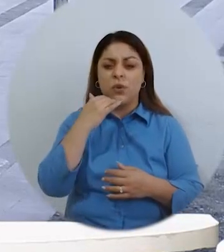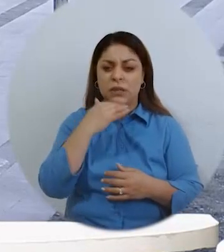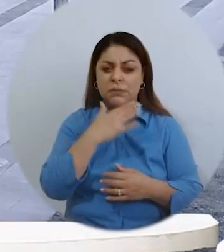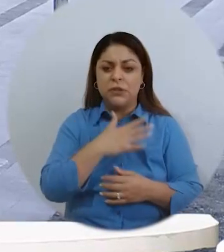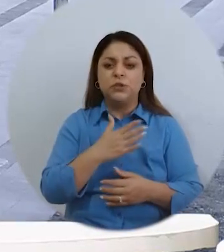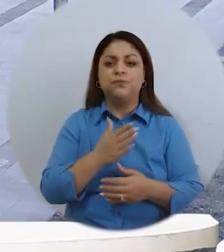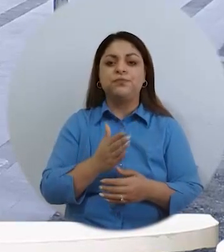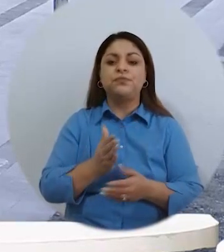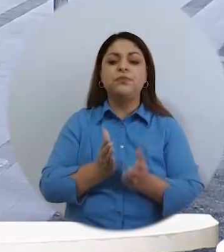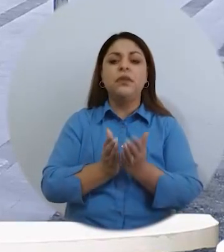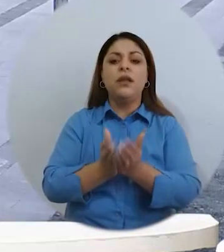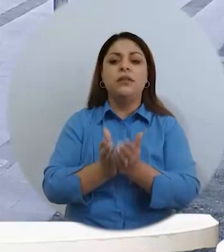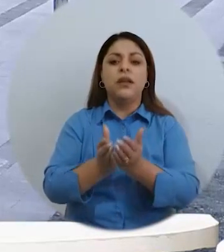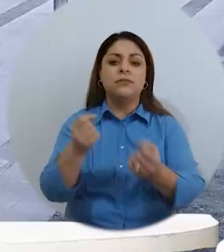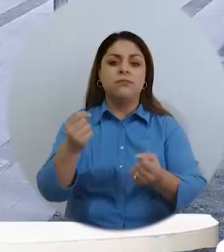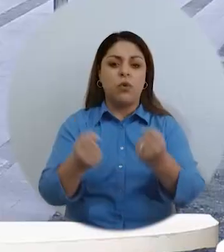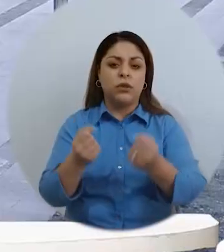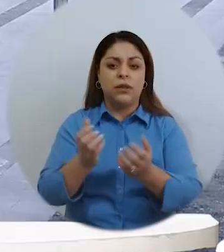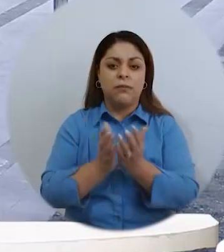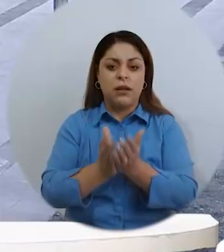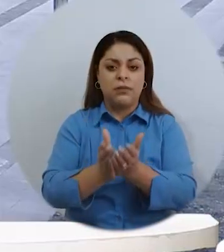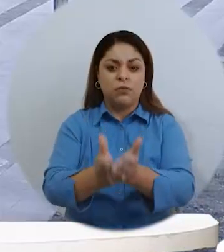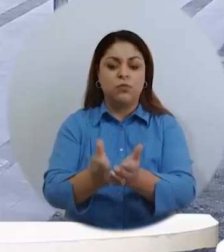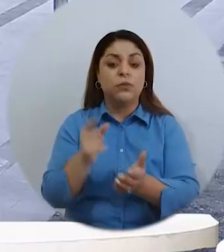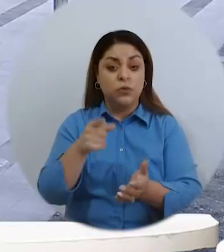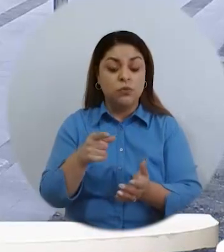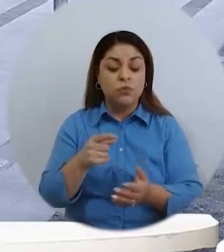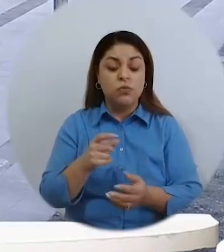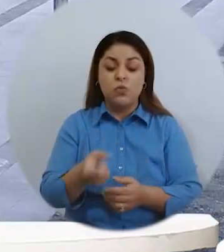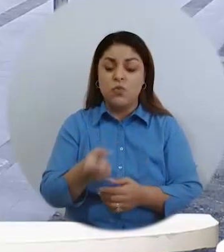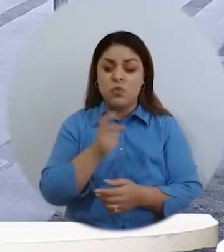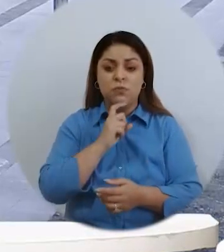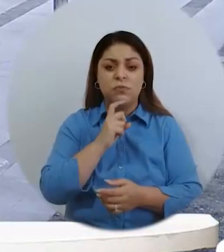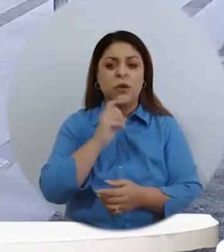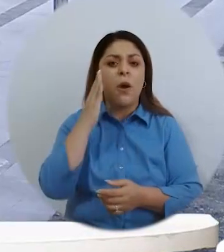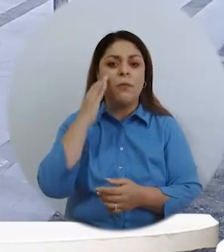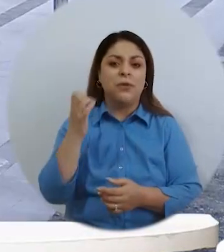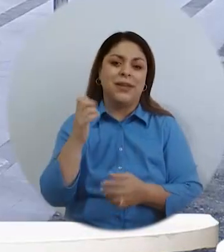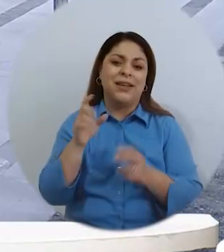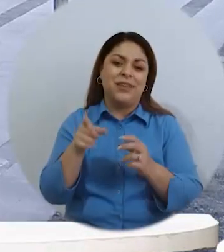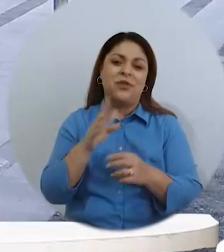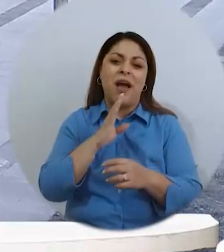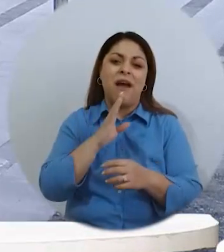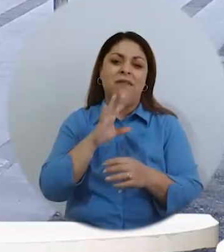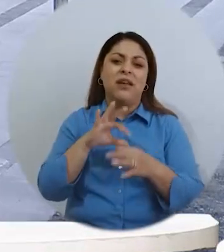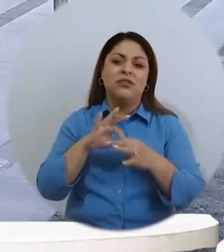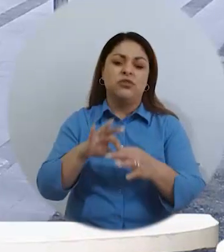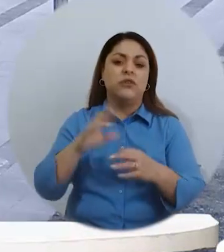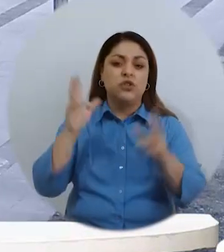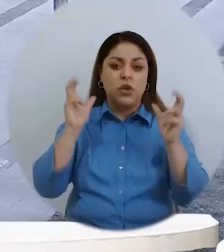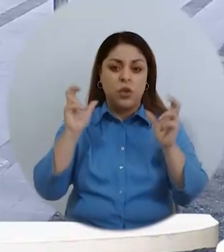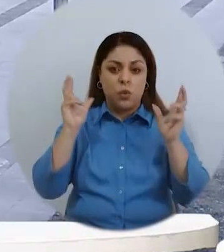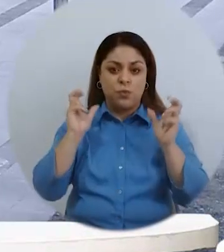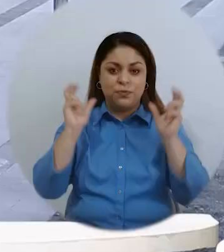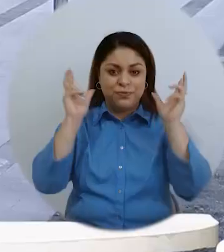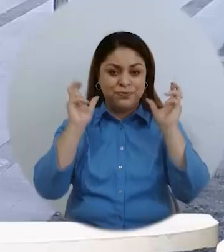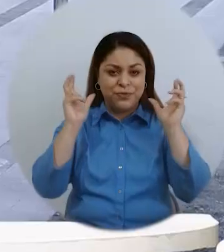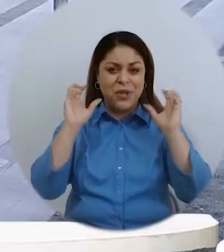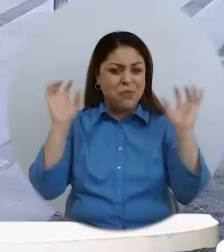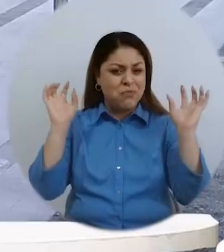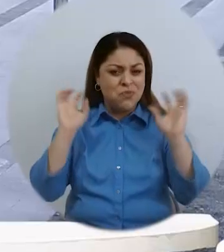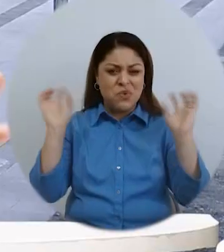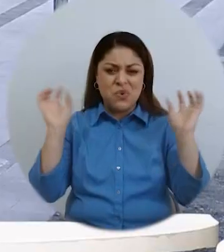por transporte marítimo es muy compleja porque tiene que ver con un tema de sonido, por ejemplo. Tenemos mucho ruido